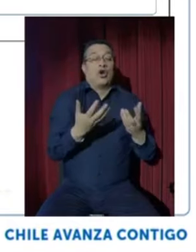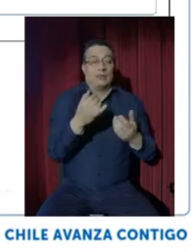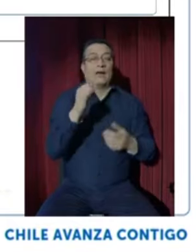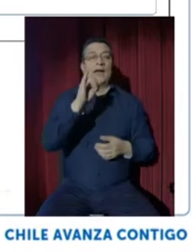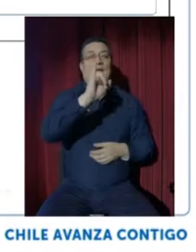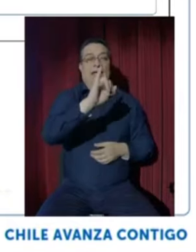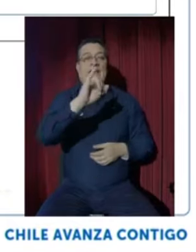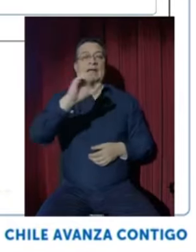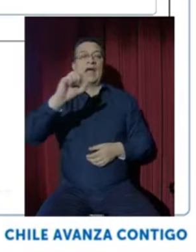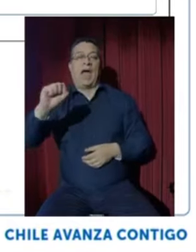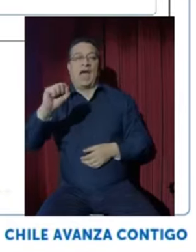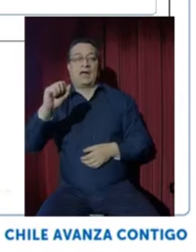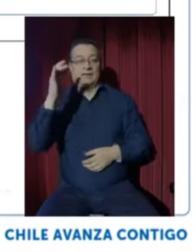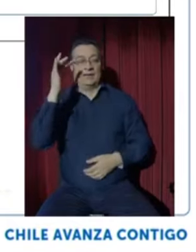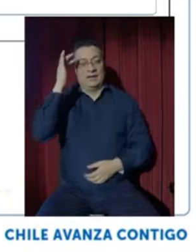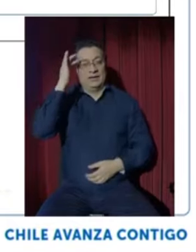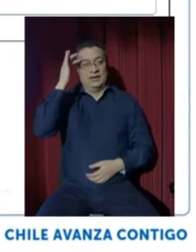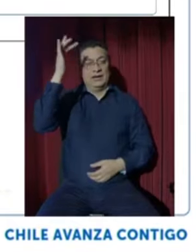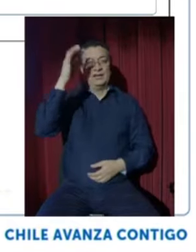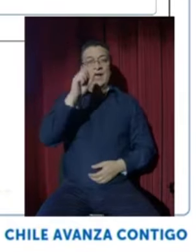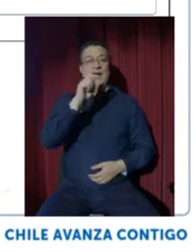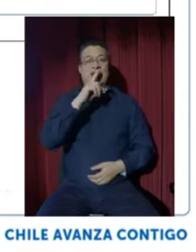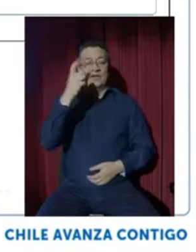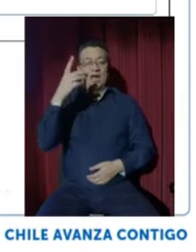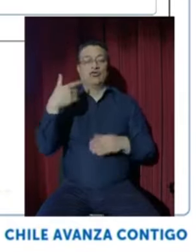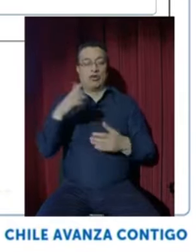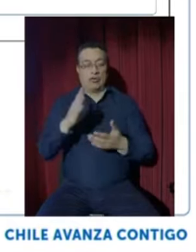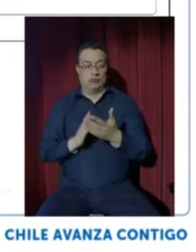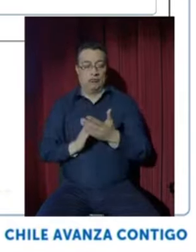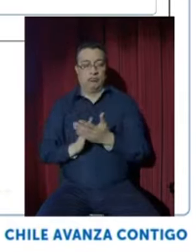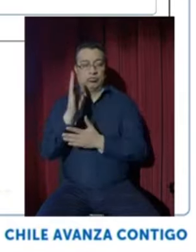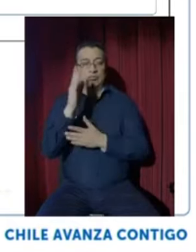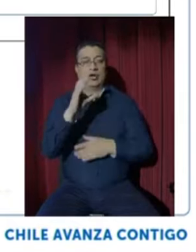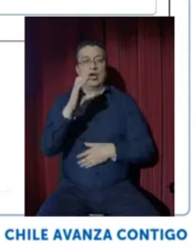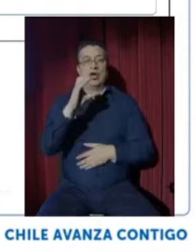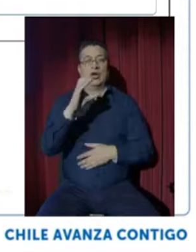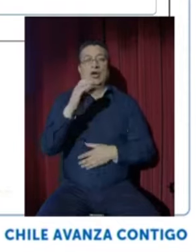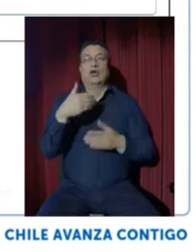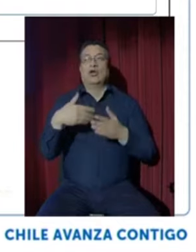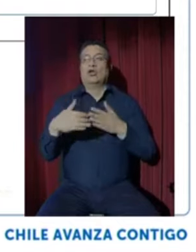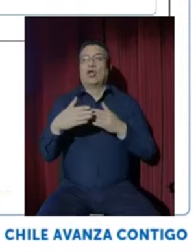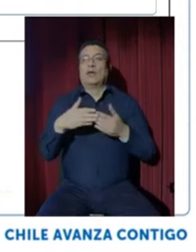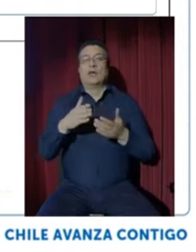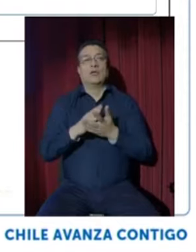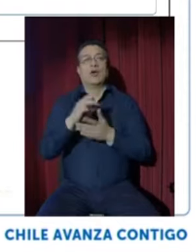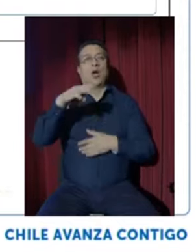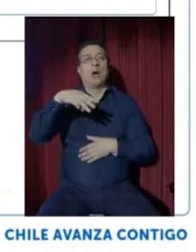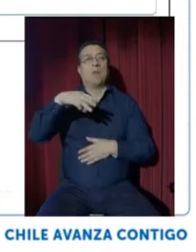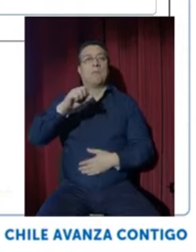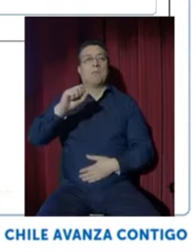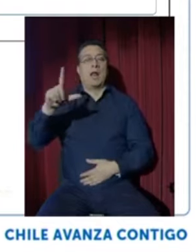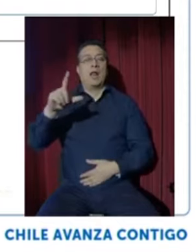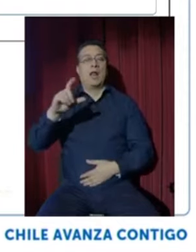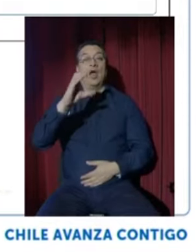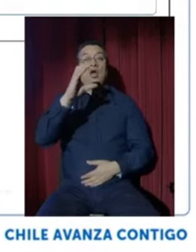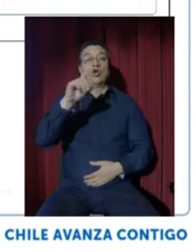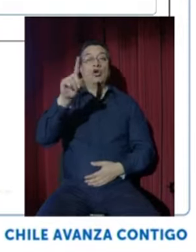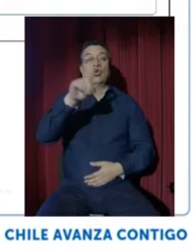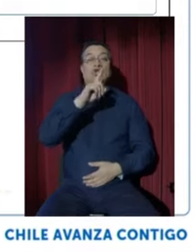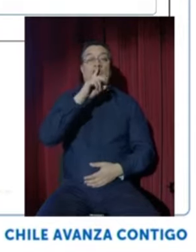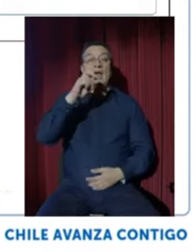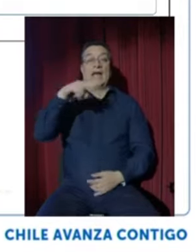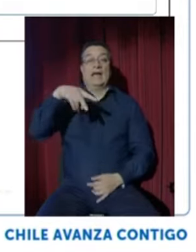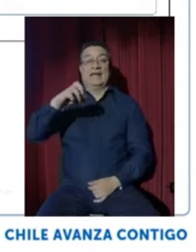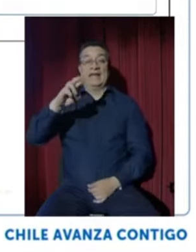tuvimos unito ahí en el en costanera Norte para no Cómo se llama el mall costanera